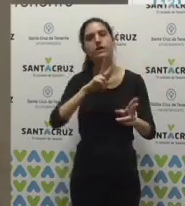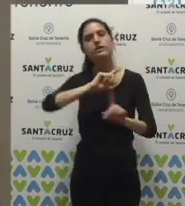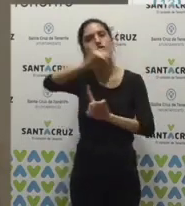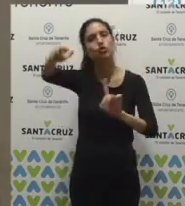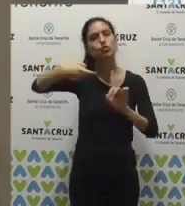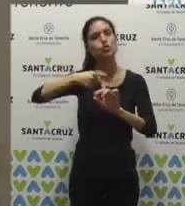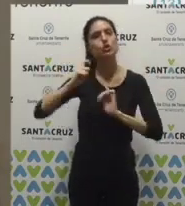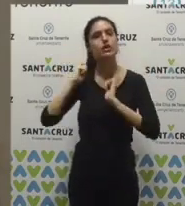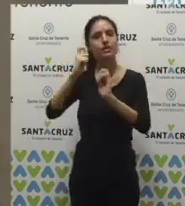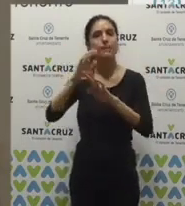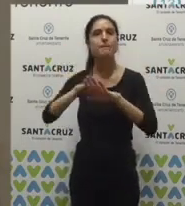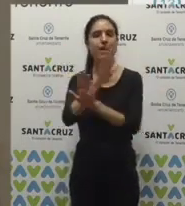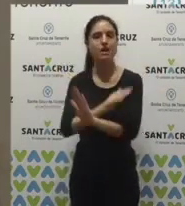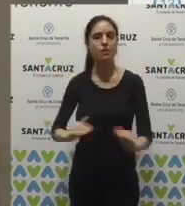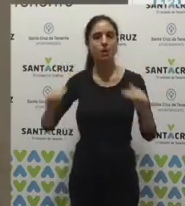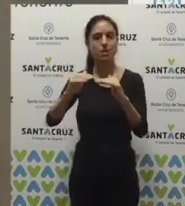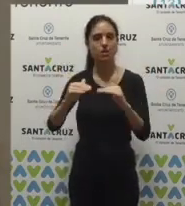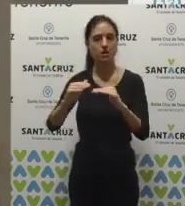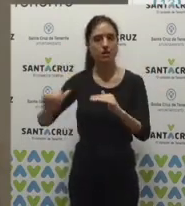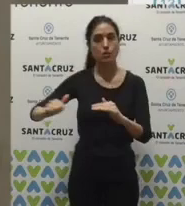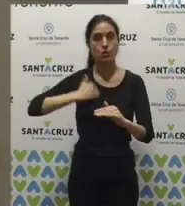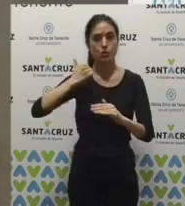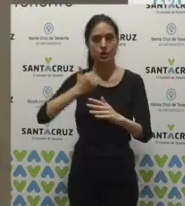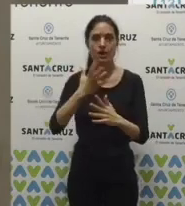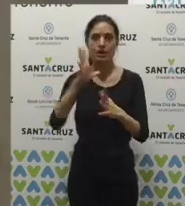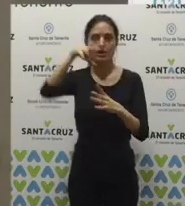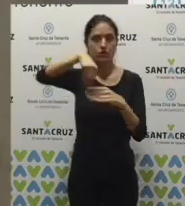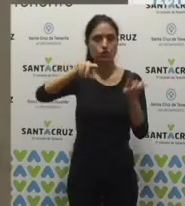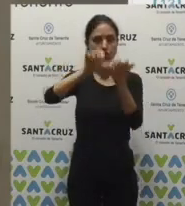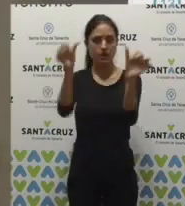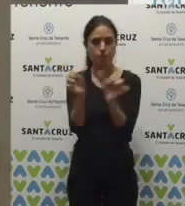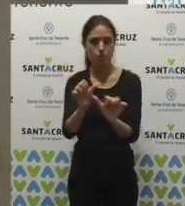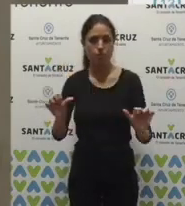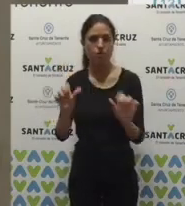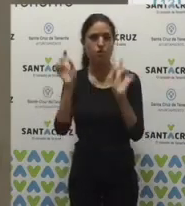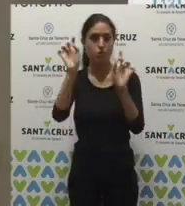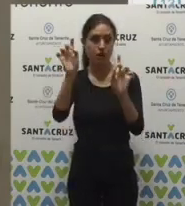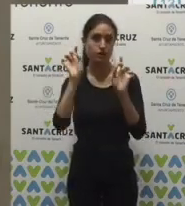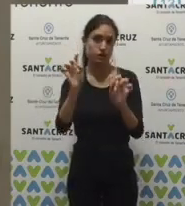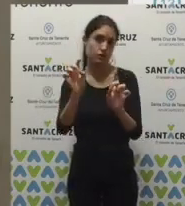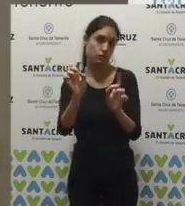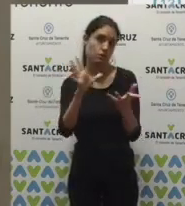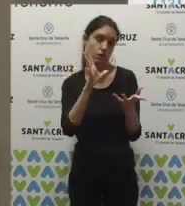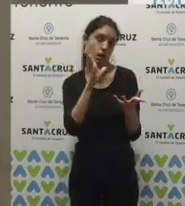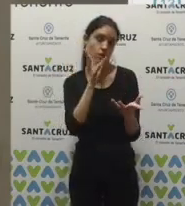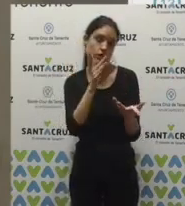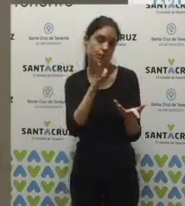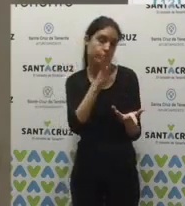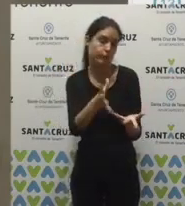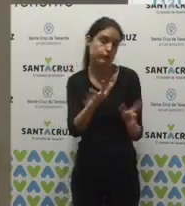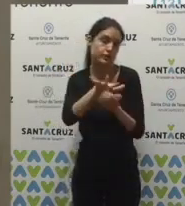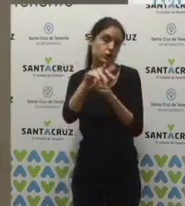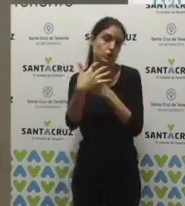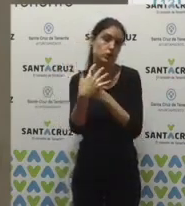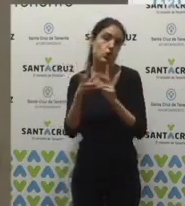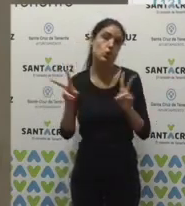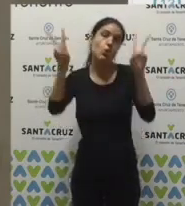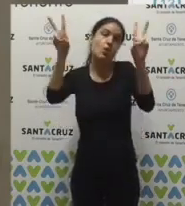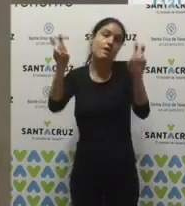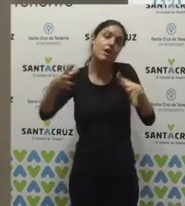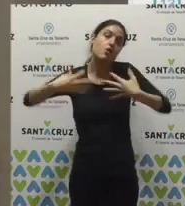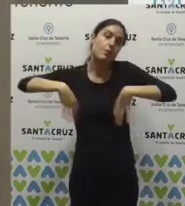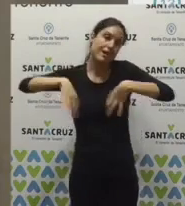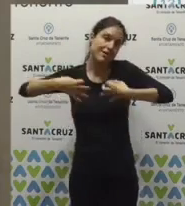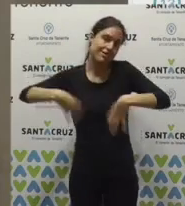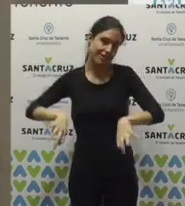oportunidades en este módulo educativo que se nos presenta frente a la nueva normalidad que está marcando el joven 19 tenemos por un